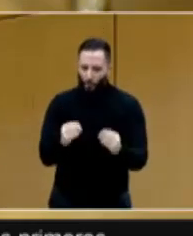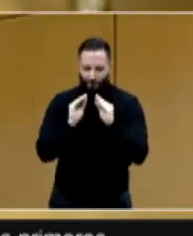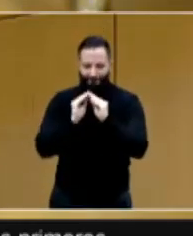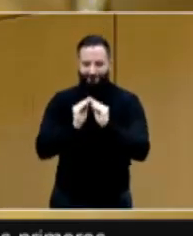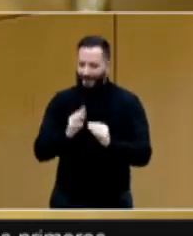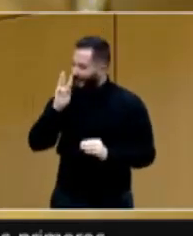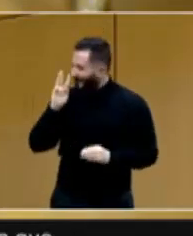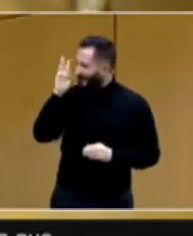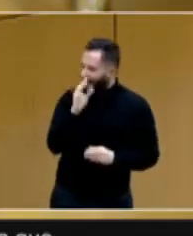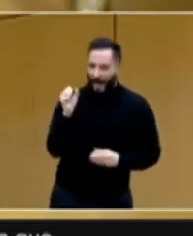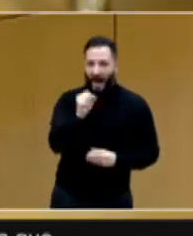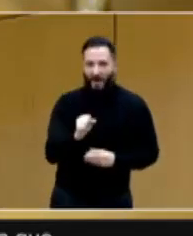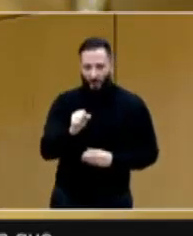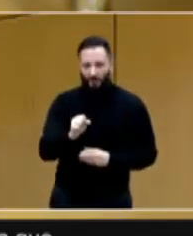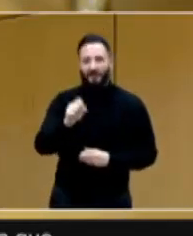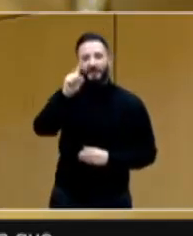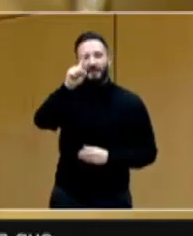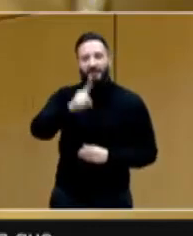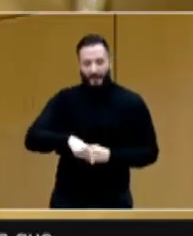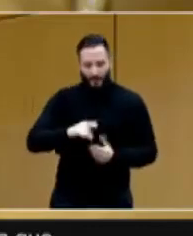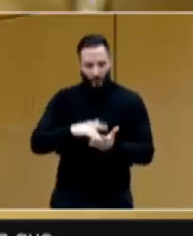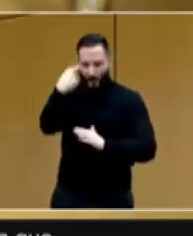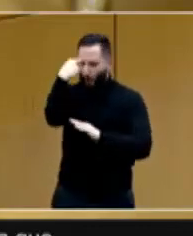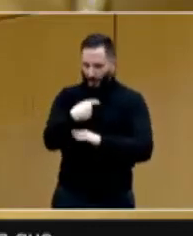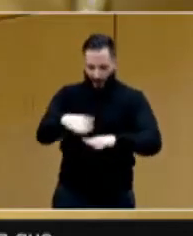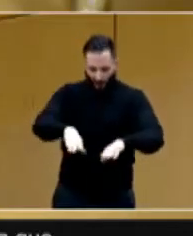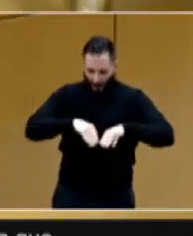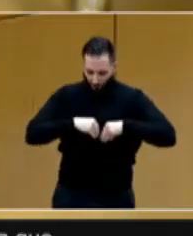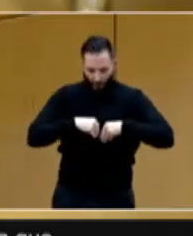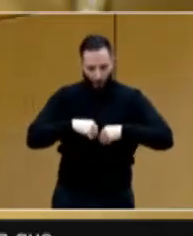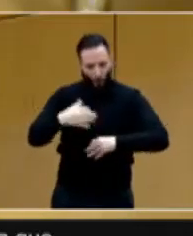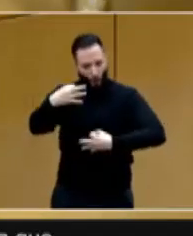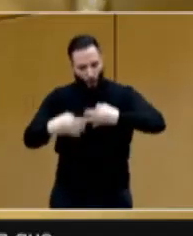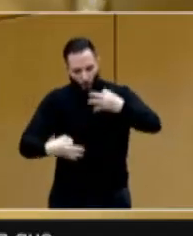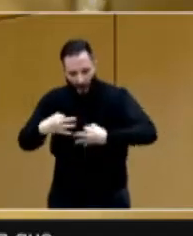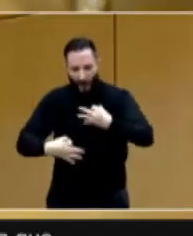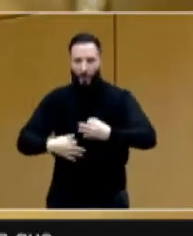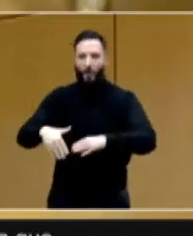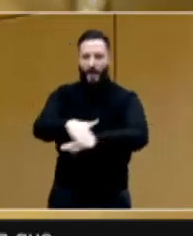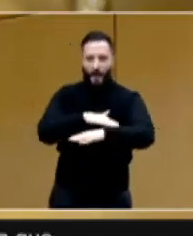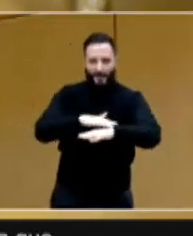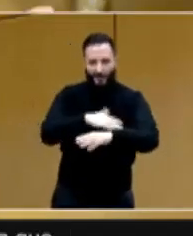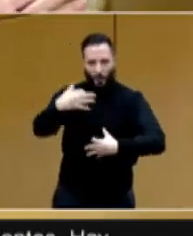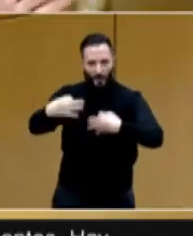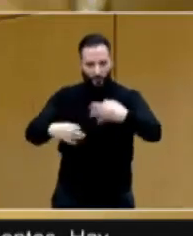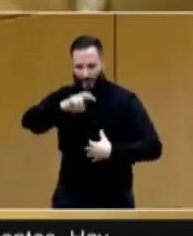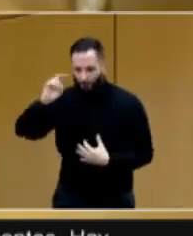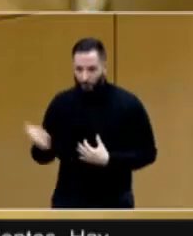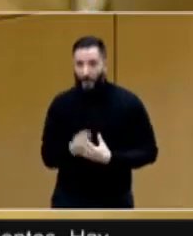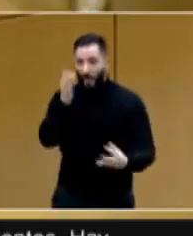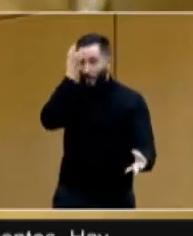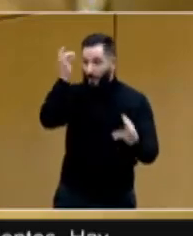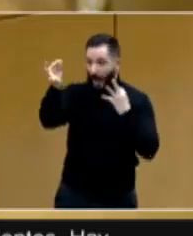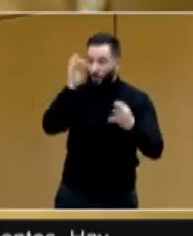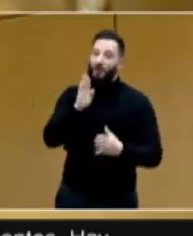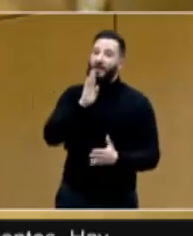y una obligación que asumimos juzgados tribunales y letrados de la administración de Justicia los datos que me ha facilitado